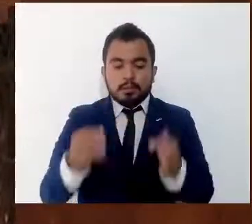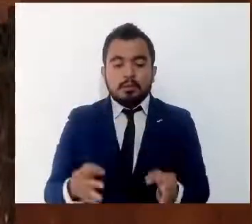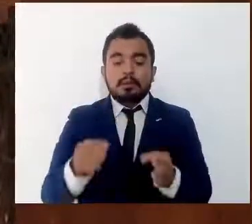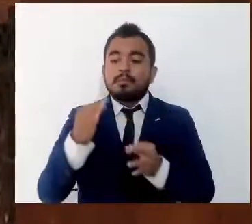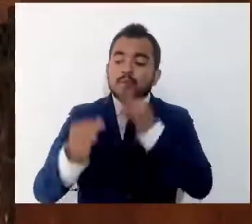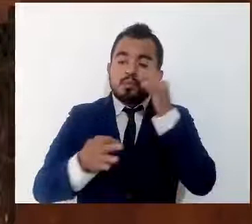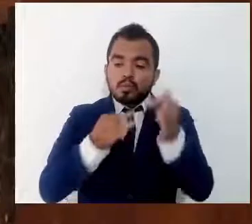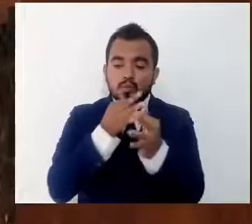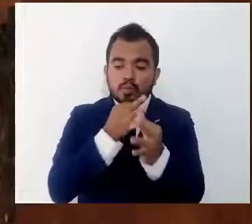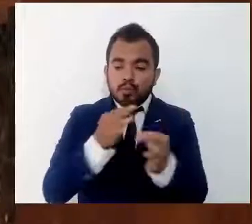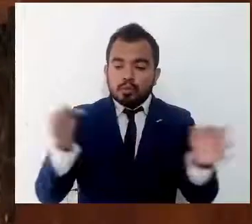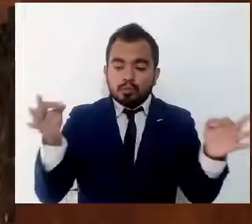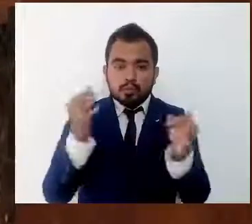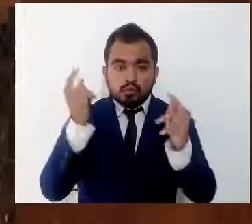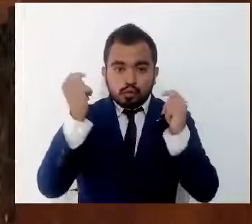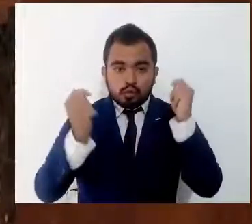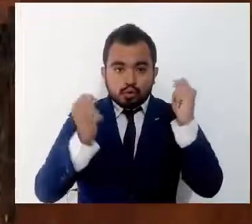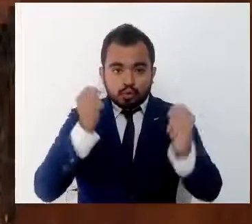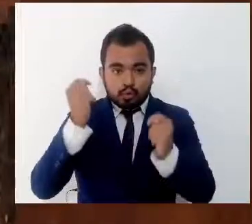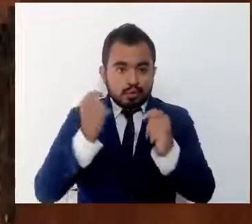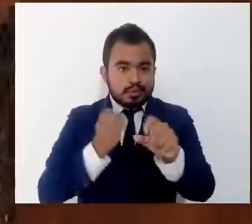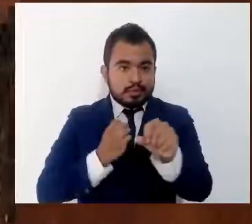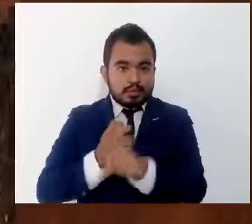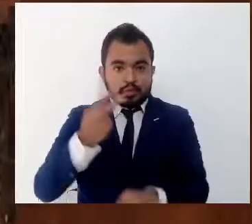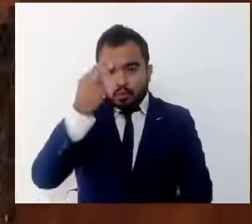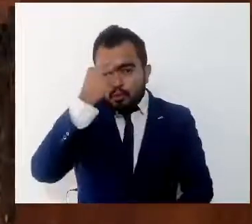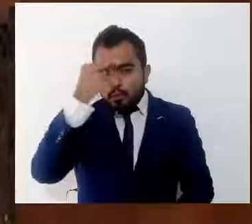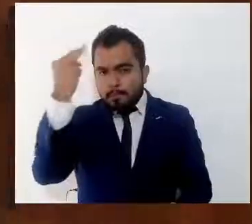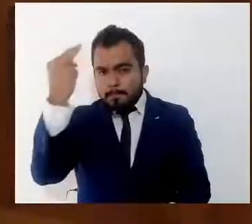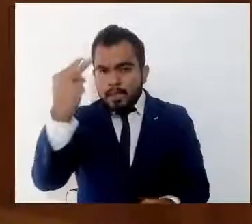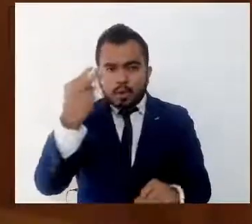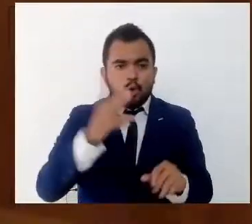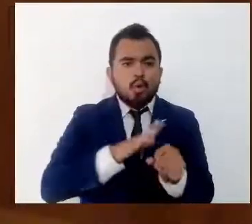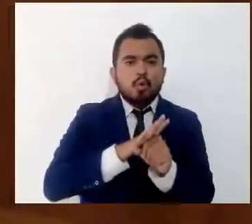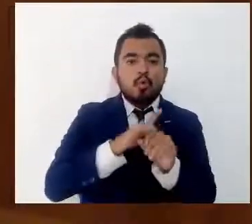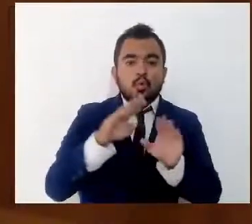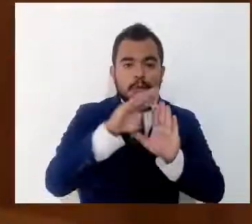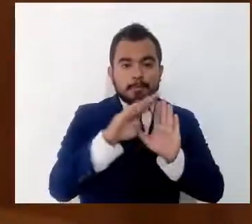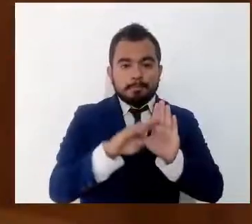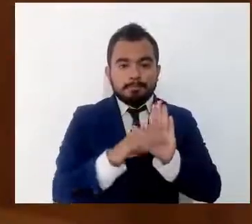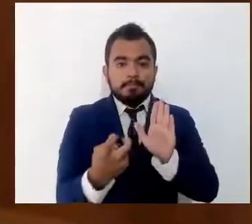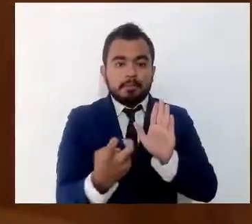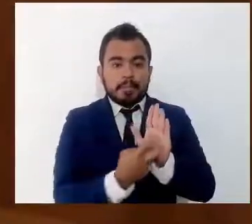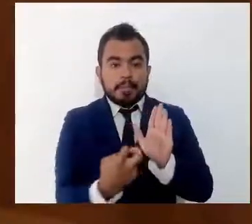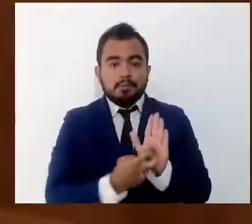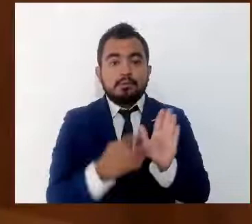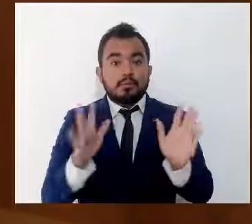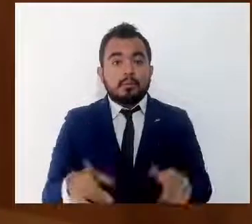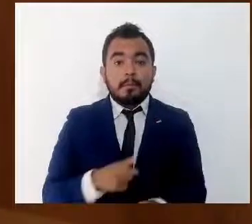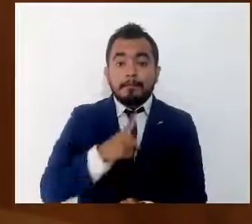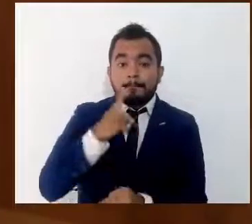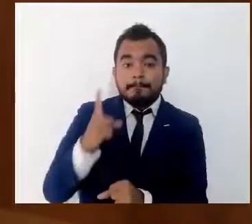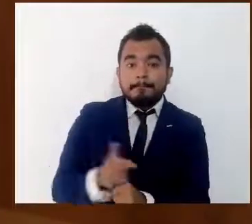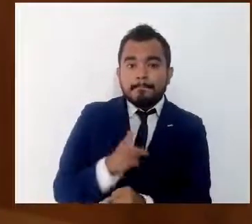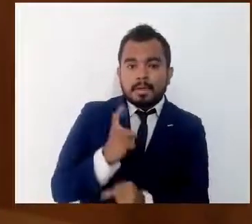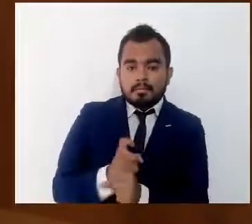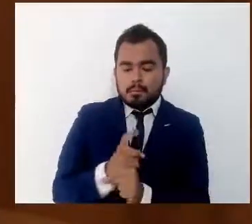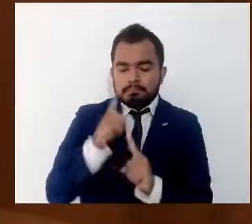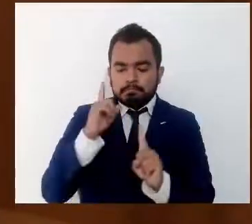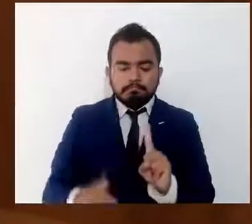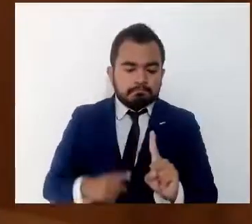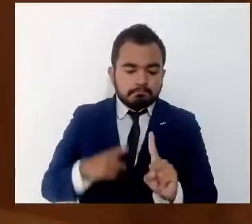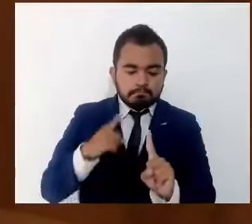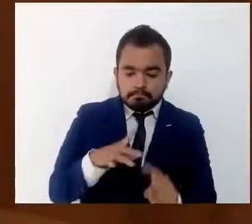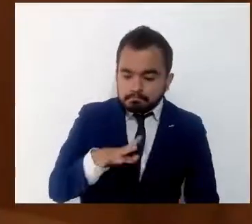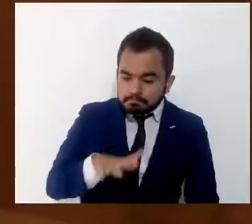los siguientes considerandos. Primera, con la finalidad de que los municipios del Estado de México